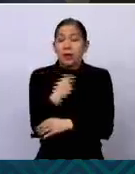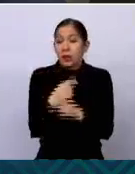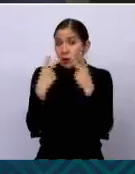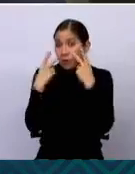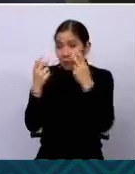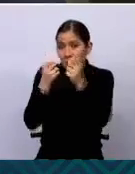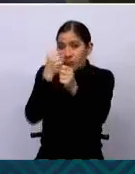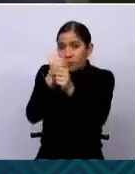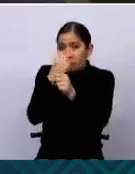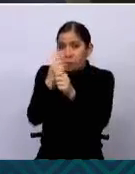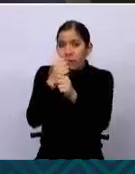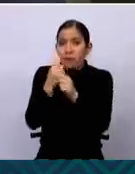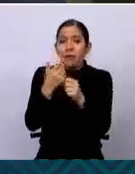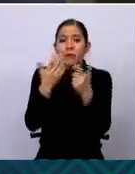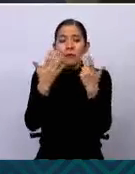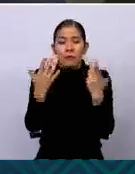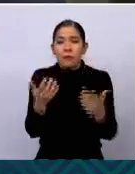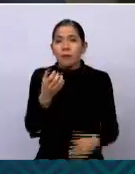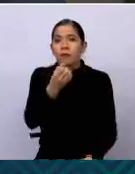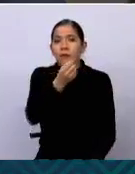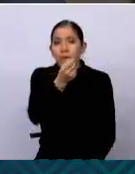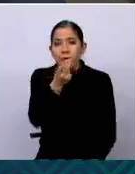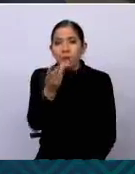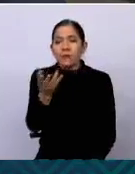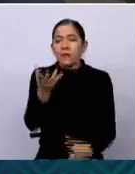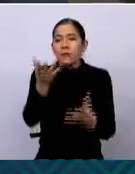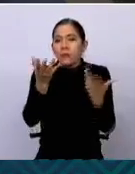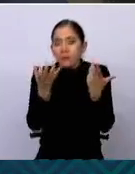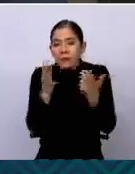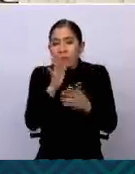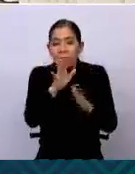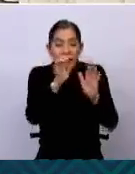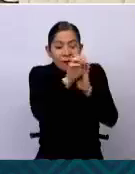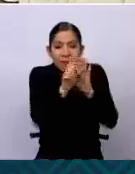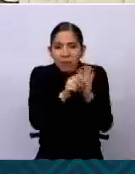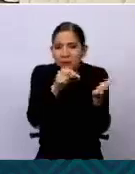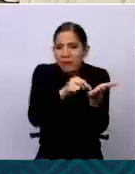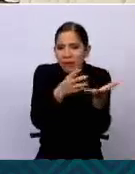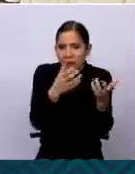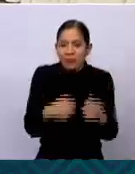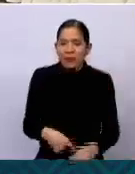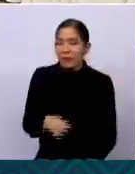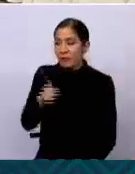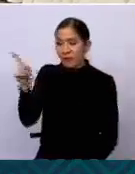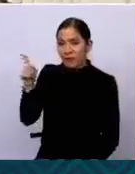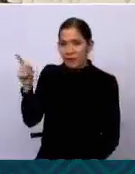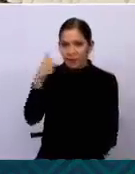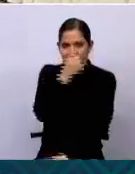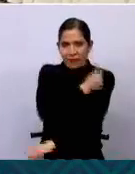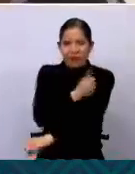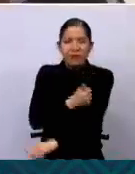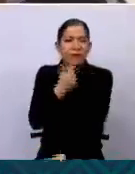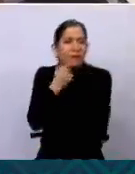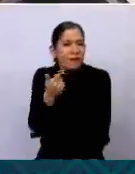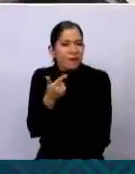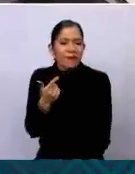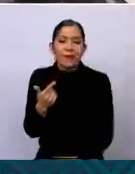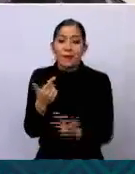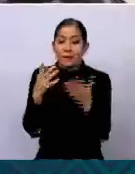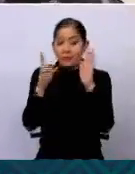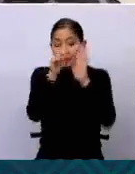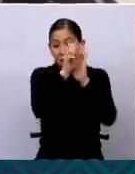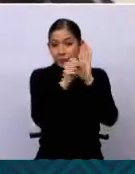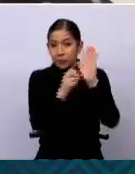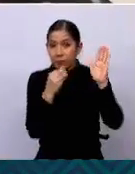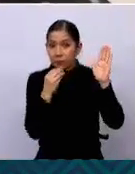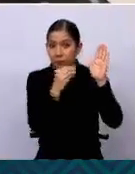no concluye. Hay algunos que tienen que discutir su propio decreto. Gualachi recordó que dentro del decreto supremo en el